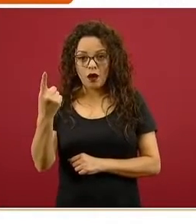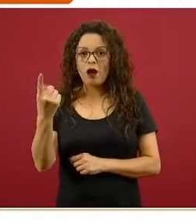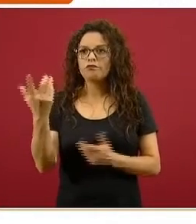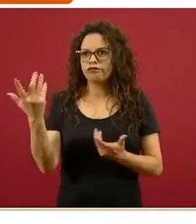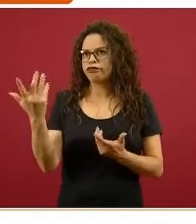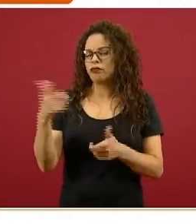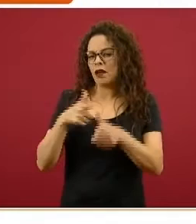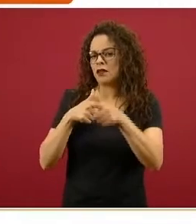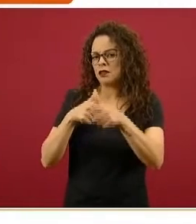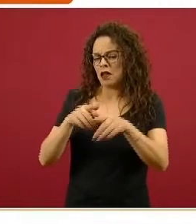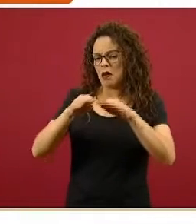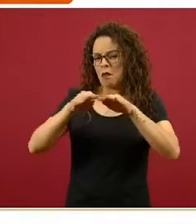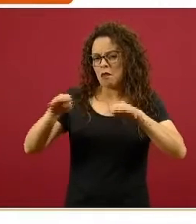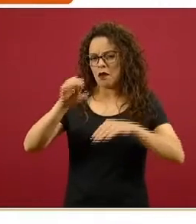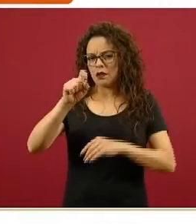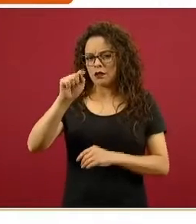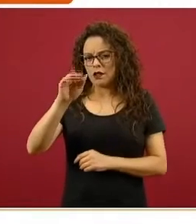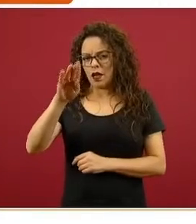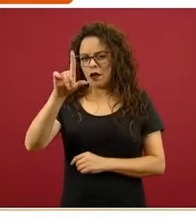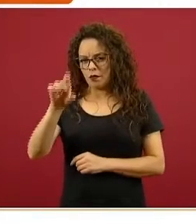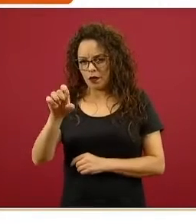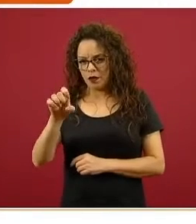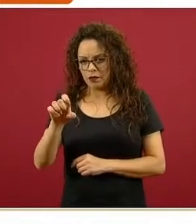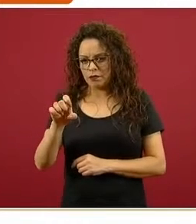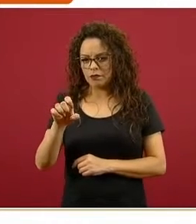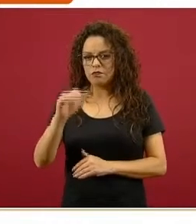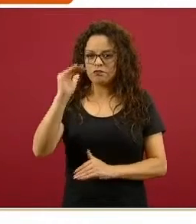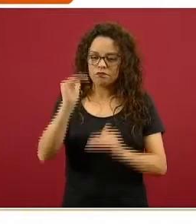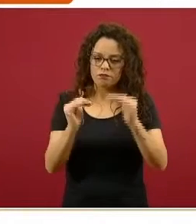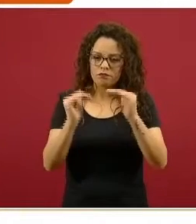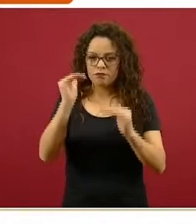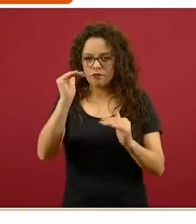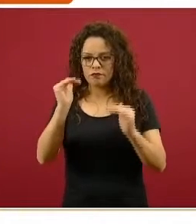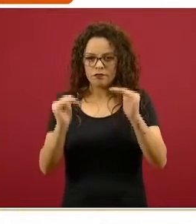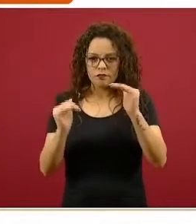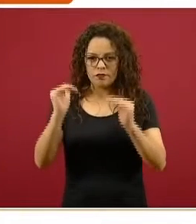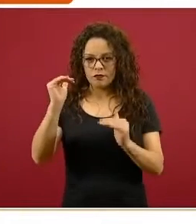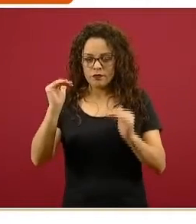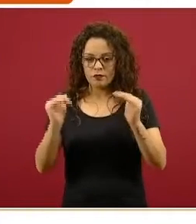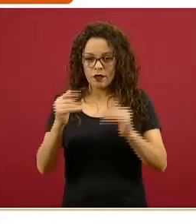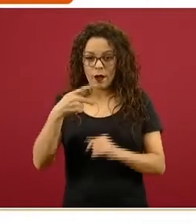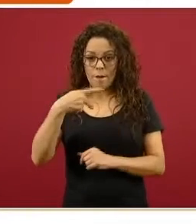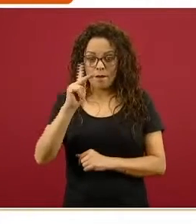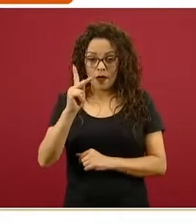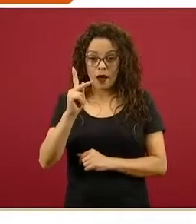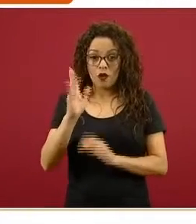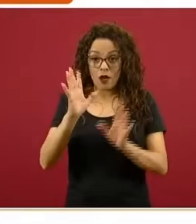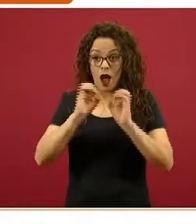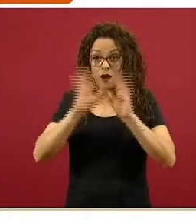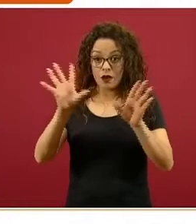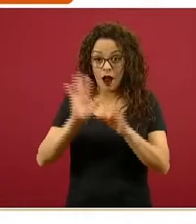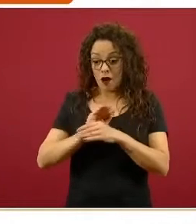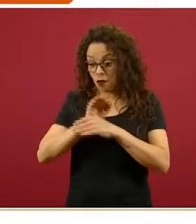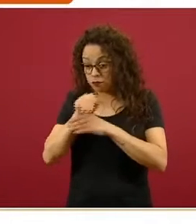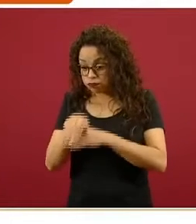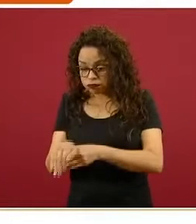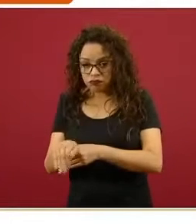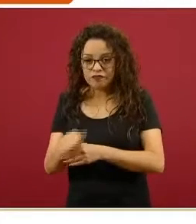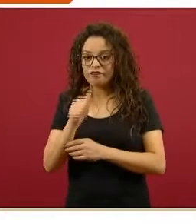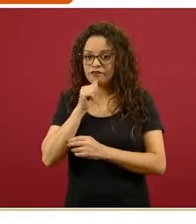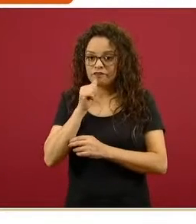ha mantenido estable, con números de casos un poco altos y bajos, pero en general sin un descenso claro, pero tampoco un incremento